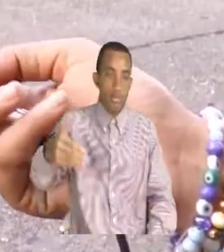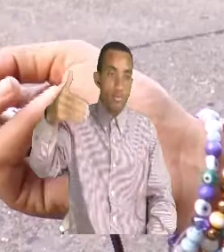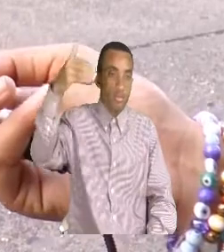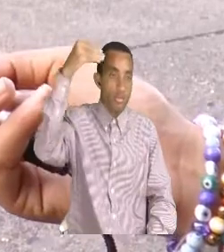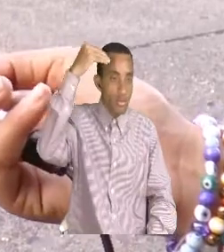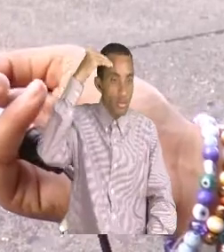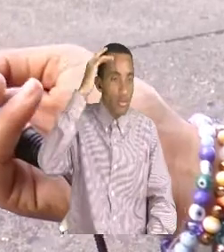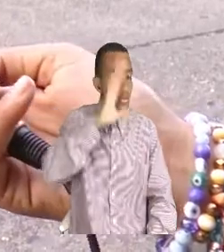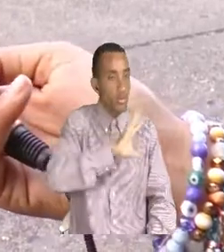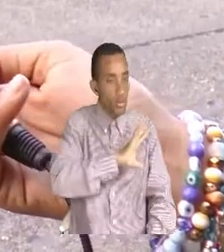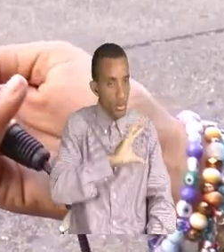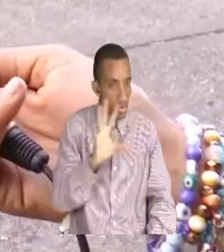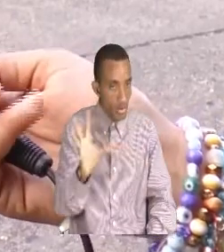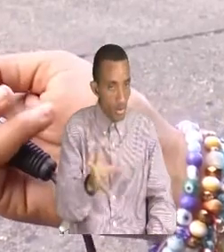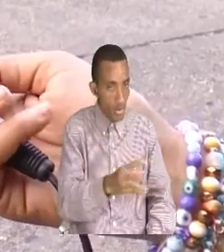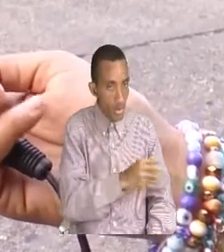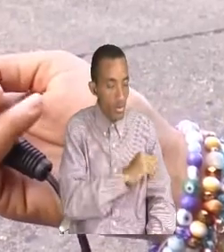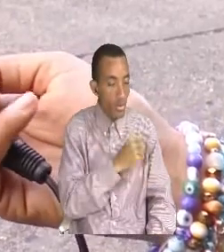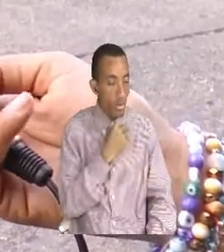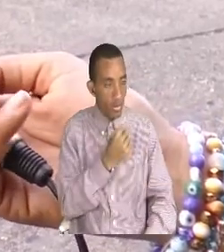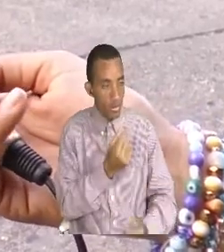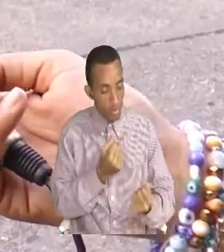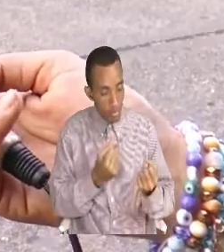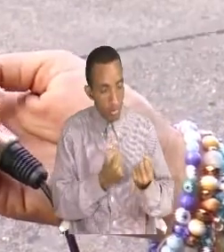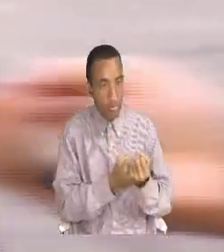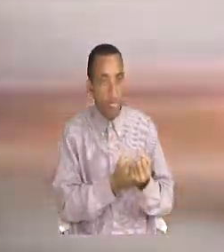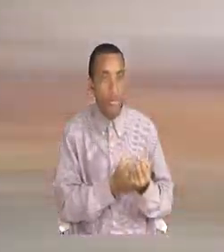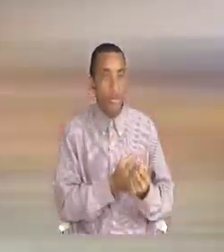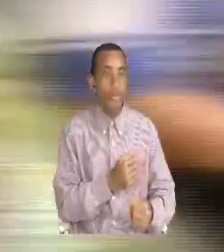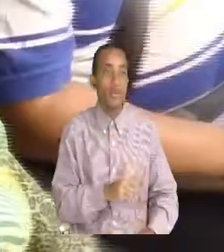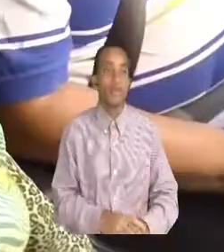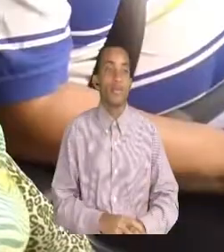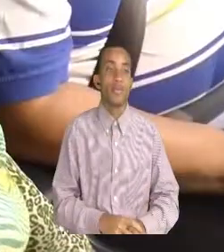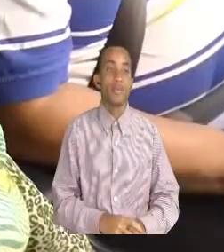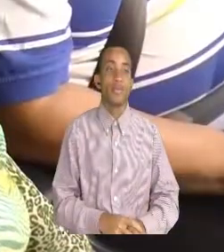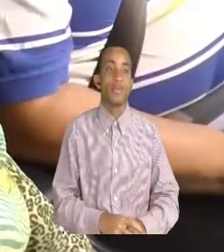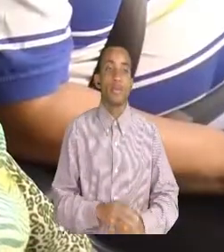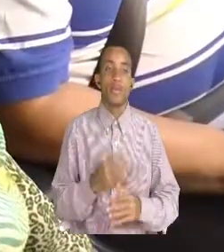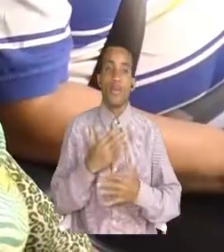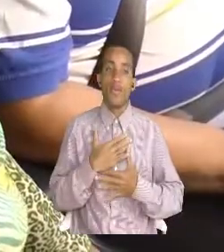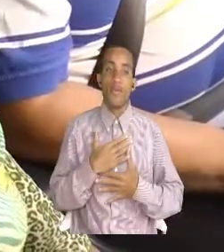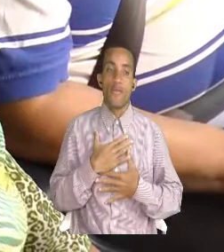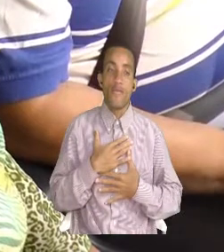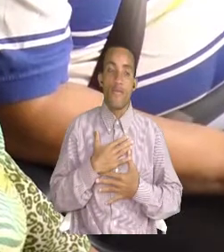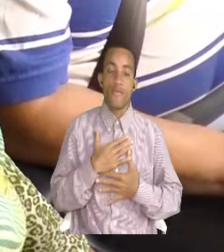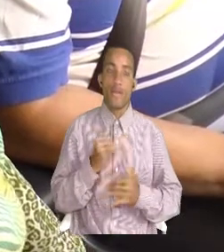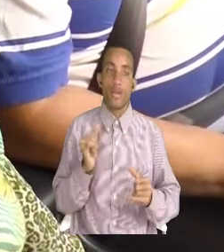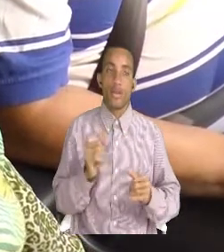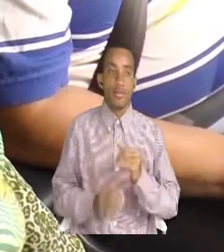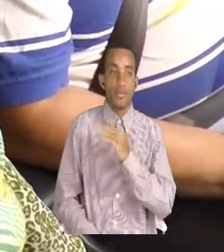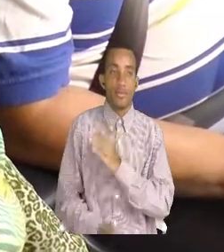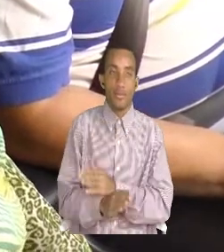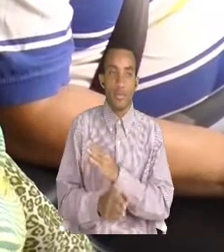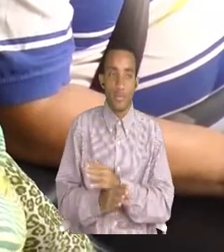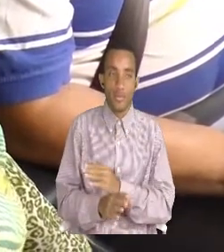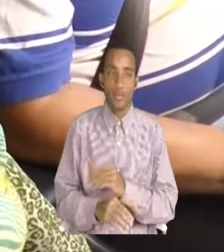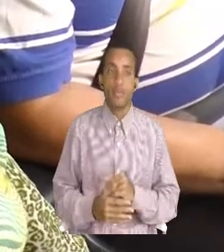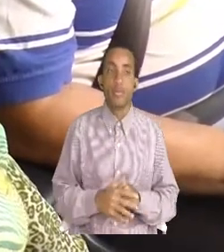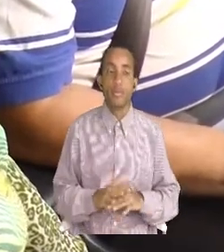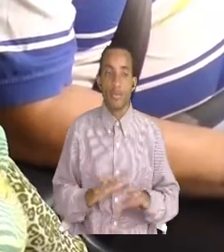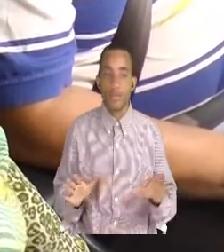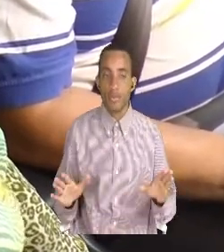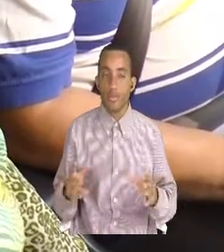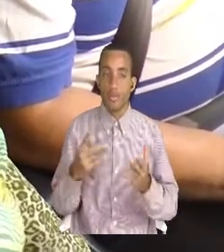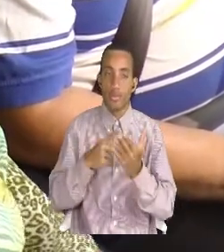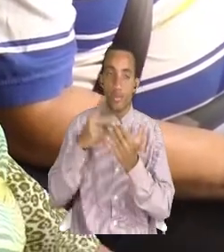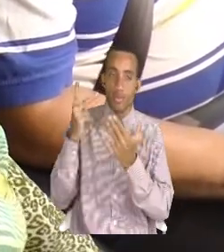de pertenencia por ella y defendamos los derechos hacia ella. Está muy feliz y que de todos modos que sigan para adelante, que sigan cultivando